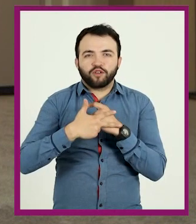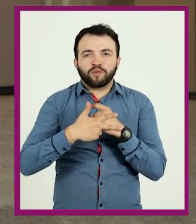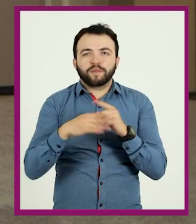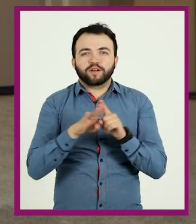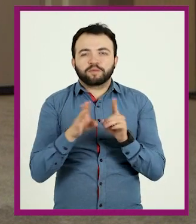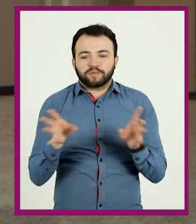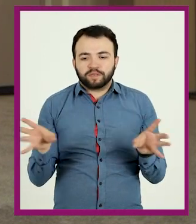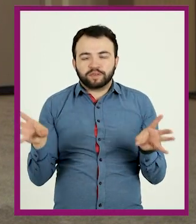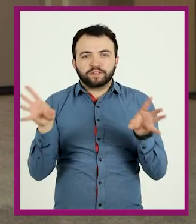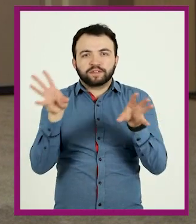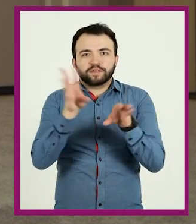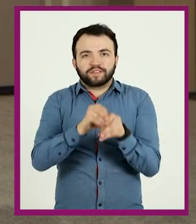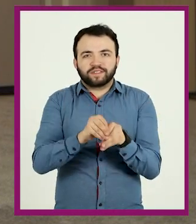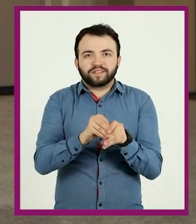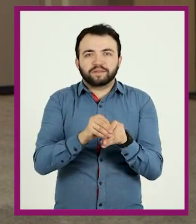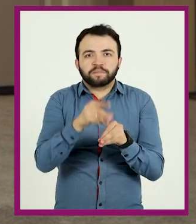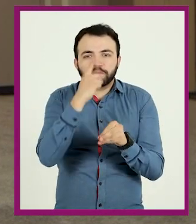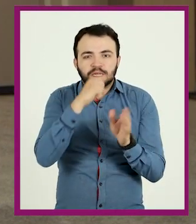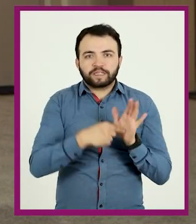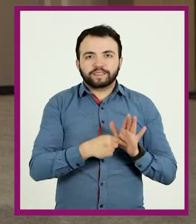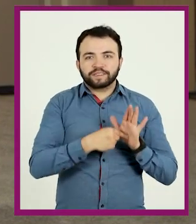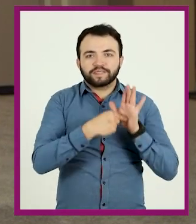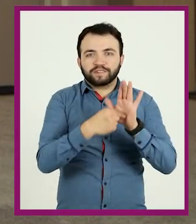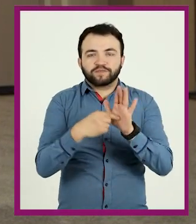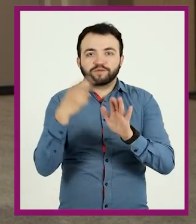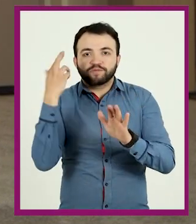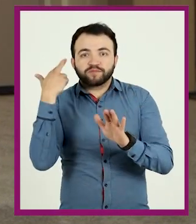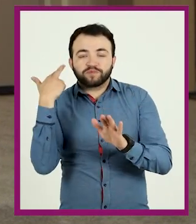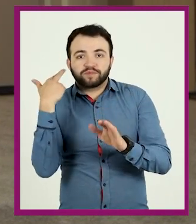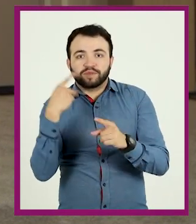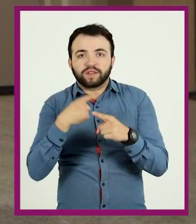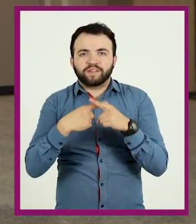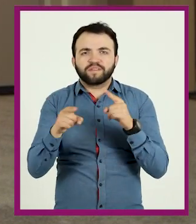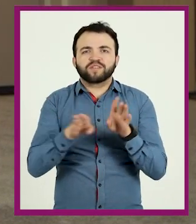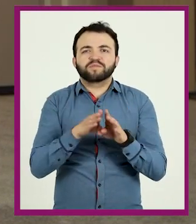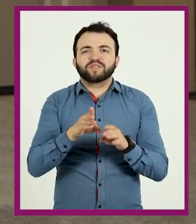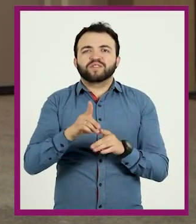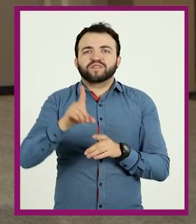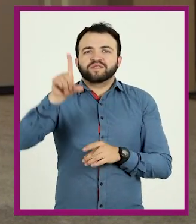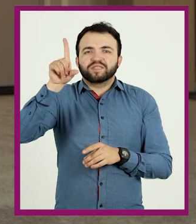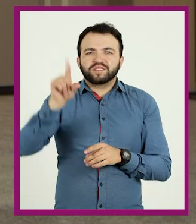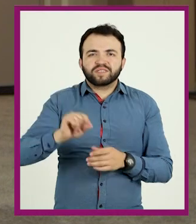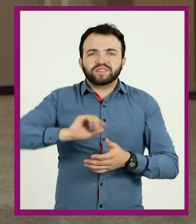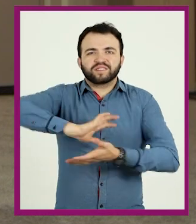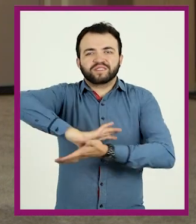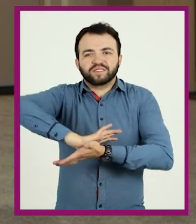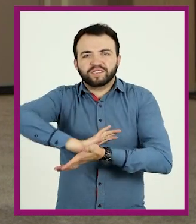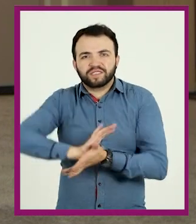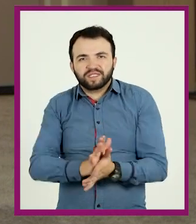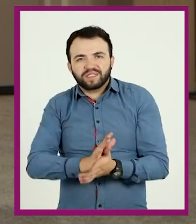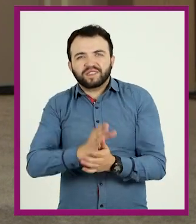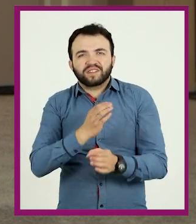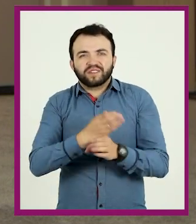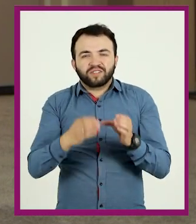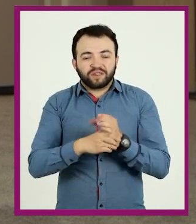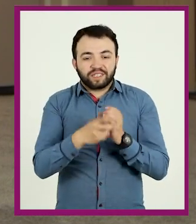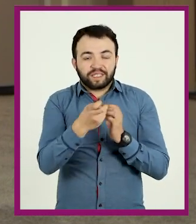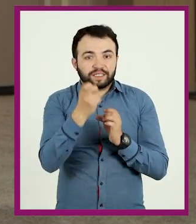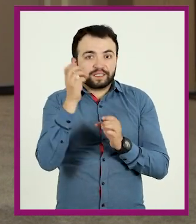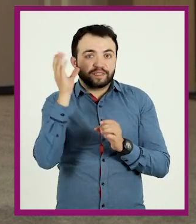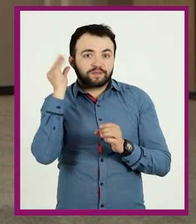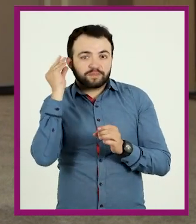para criticar, digamos, no la discriminación, digamos, la censura que había por parte de su